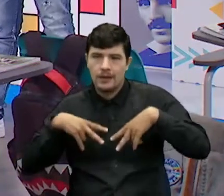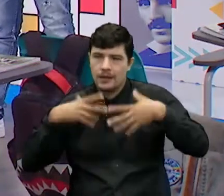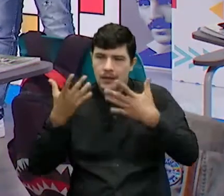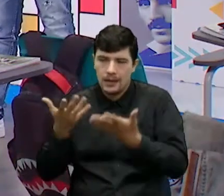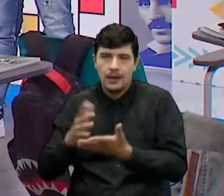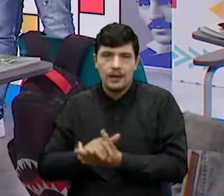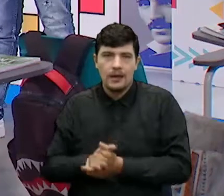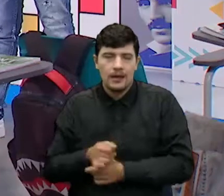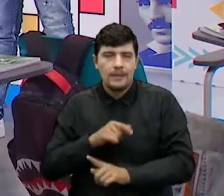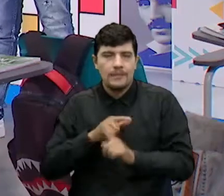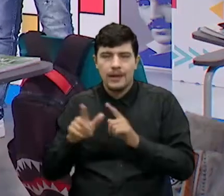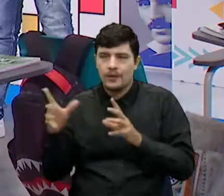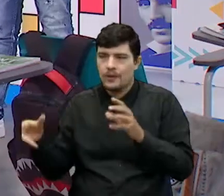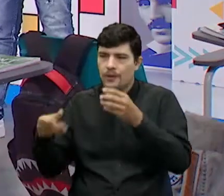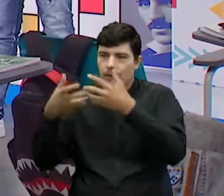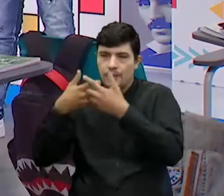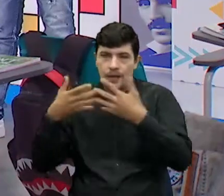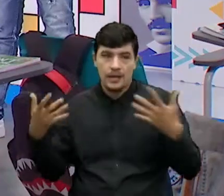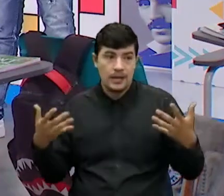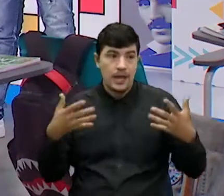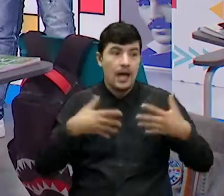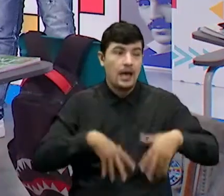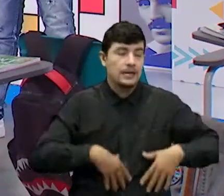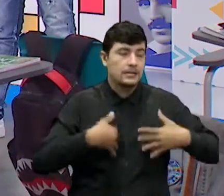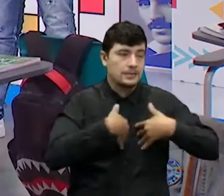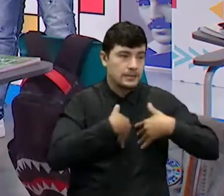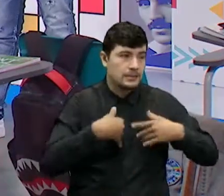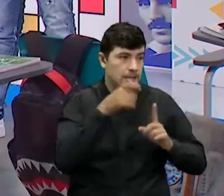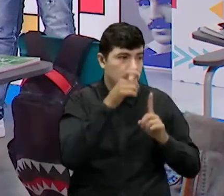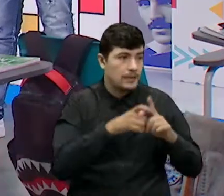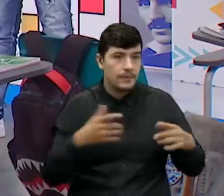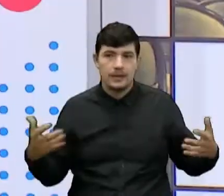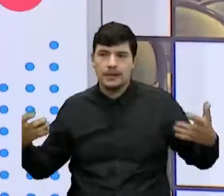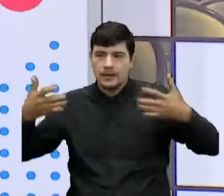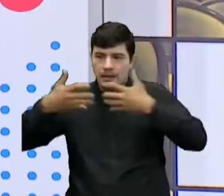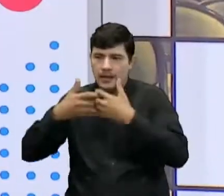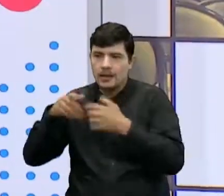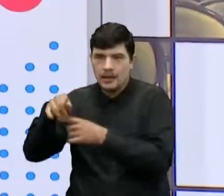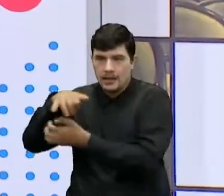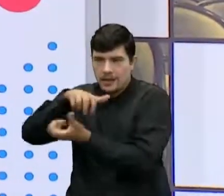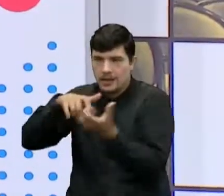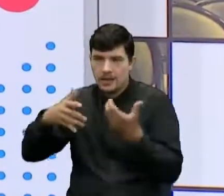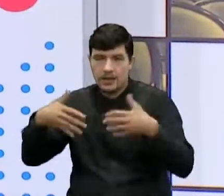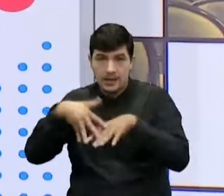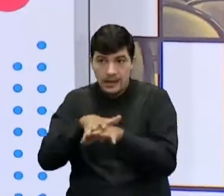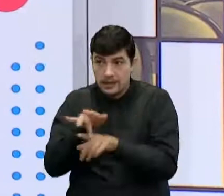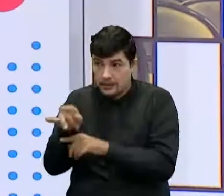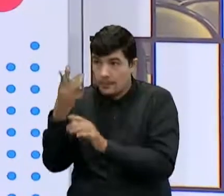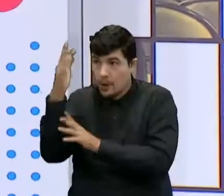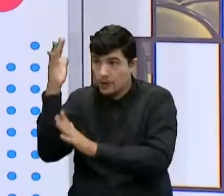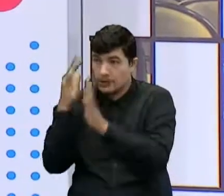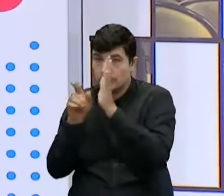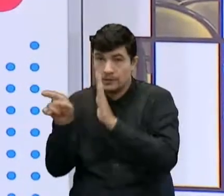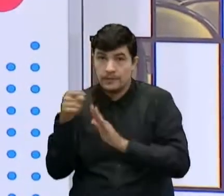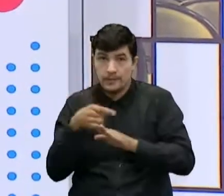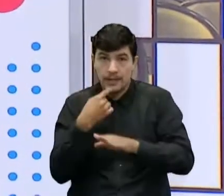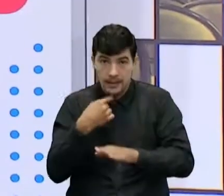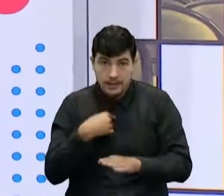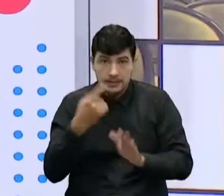complemento Para que funcione como ecosistema En ese ecosistema natural En ese bosque que me decías ¿Cierto?